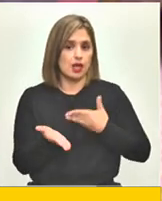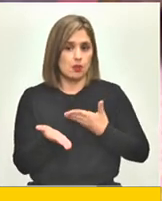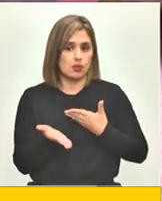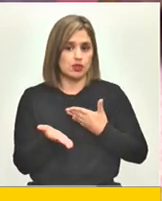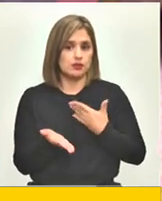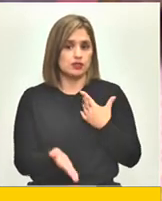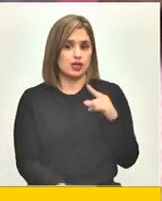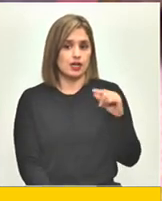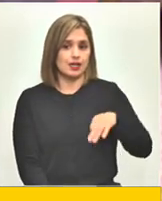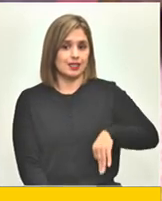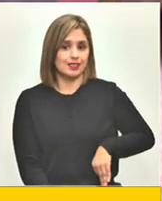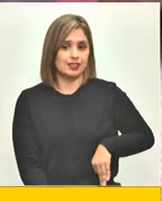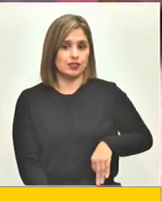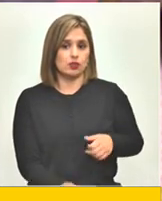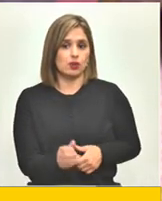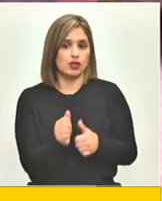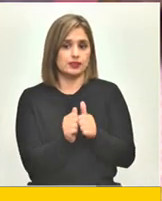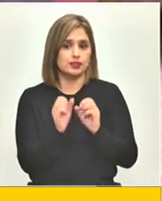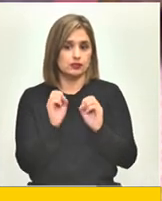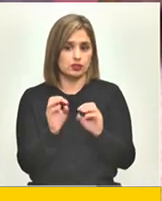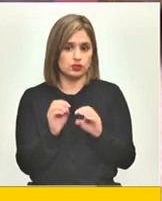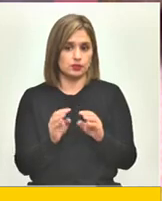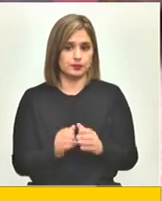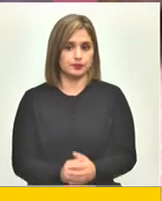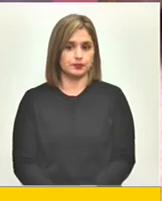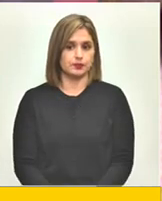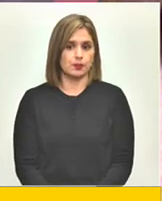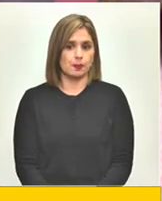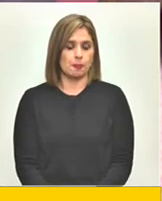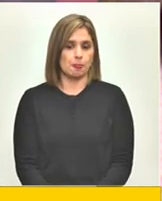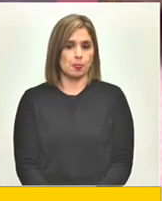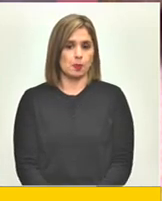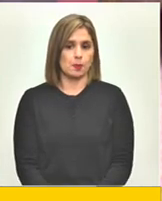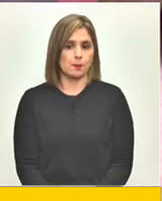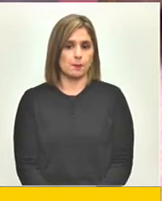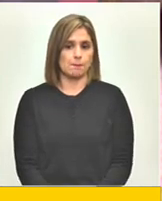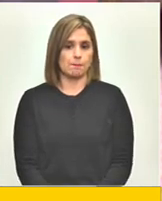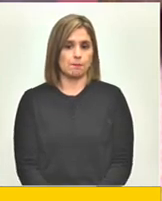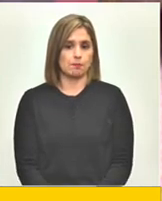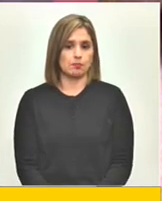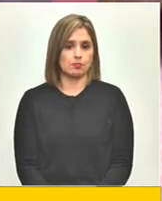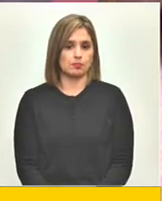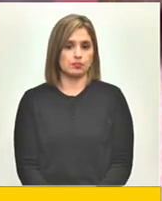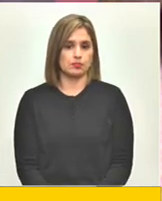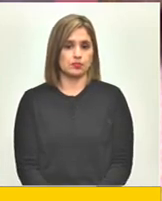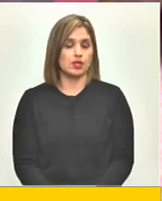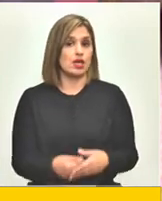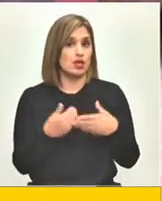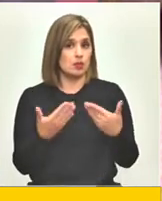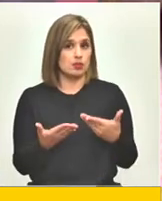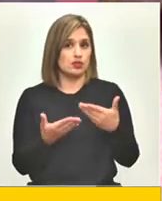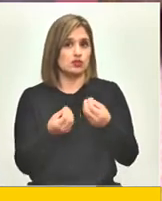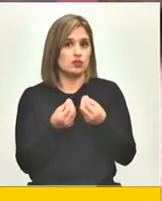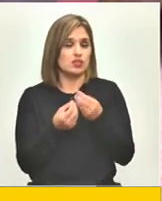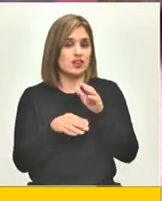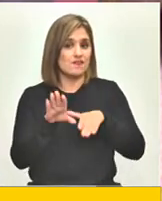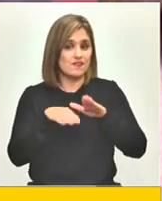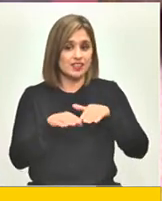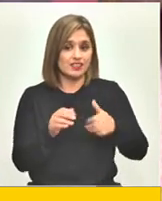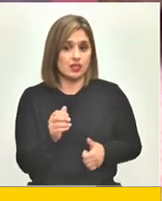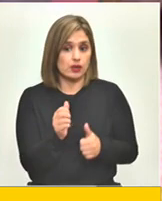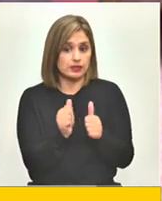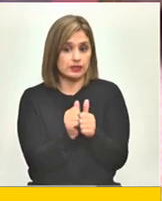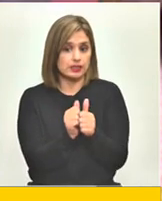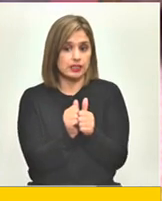al retiro para los asistentes de la educación y producto de eso muchas veces los asistentes